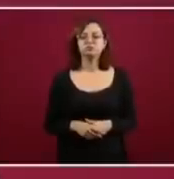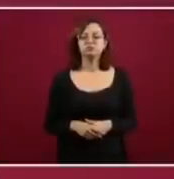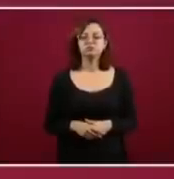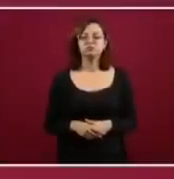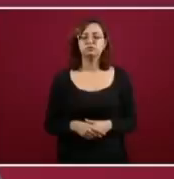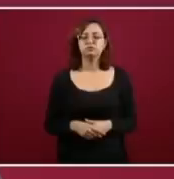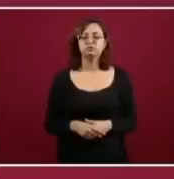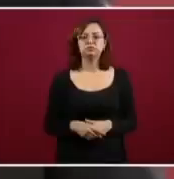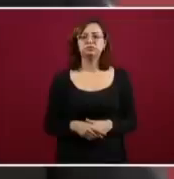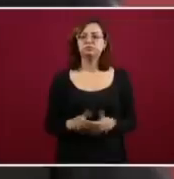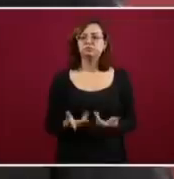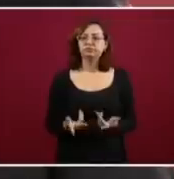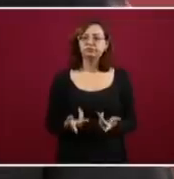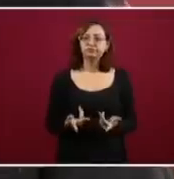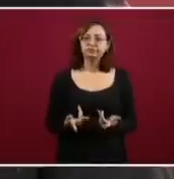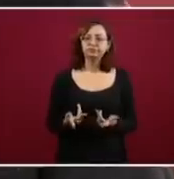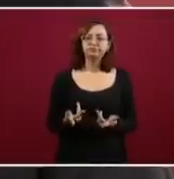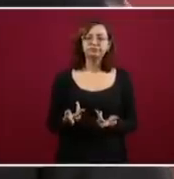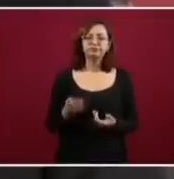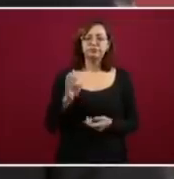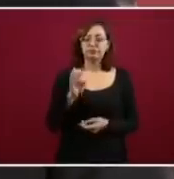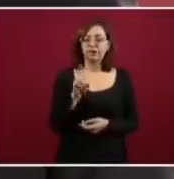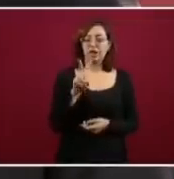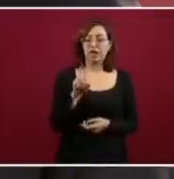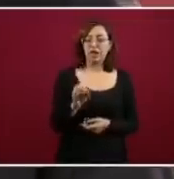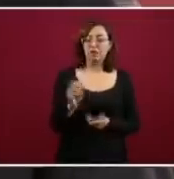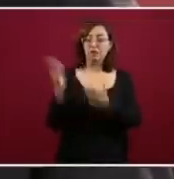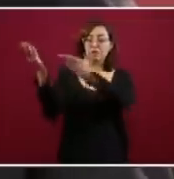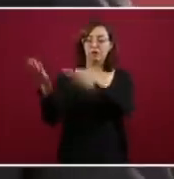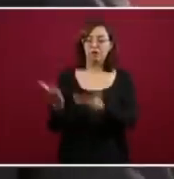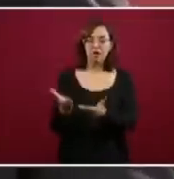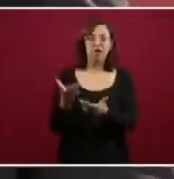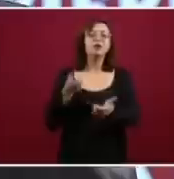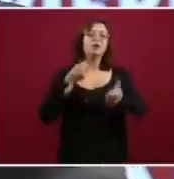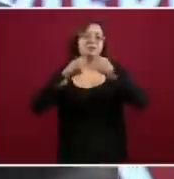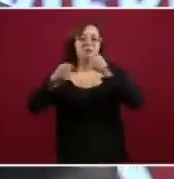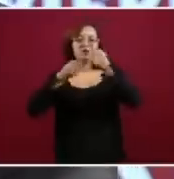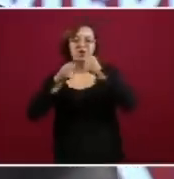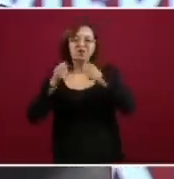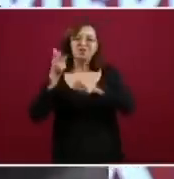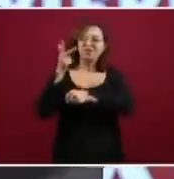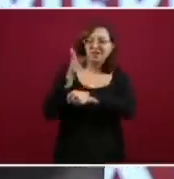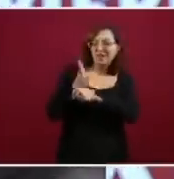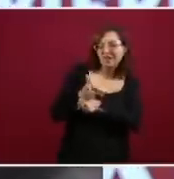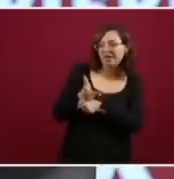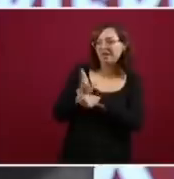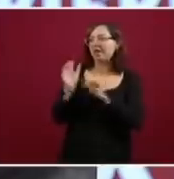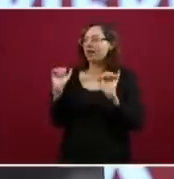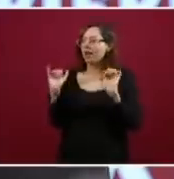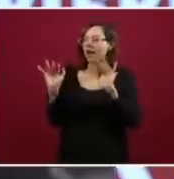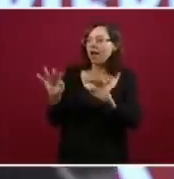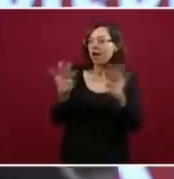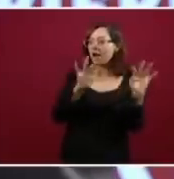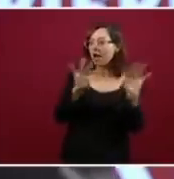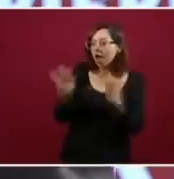por la llegada de evo y buscaban hasta